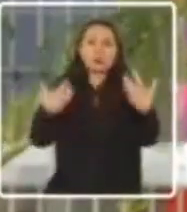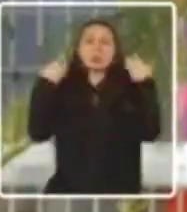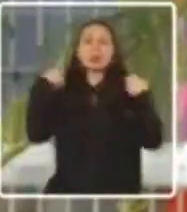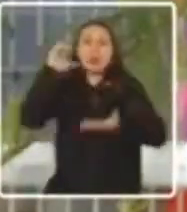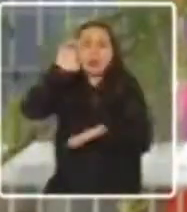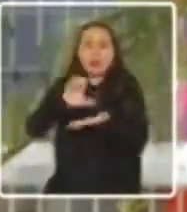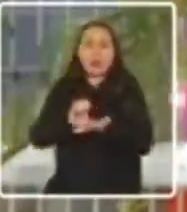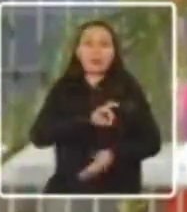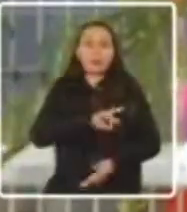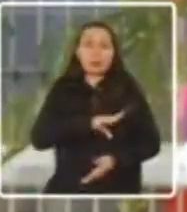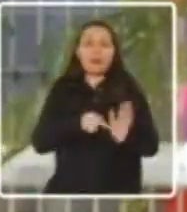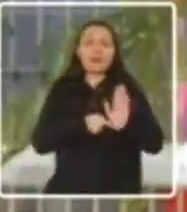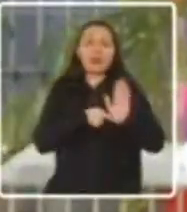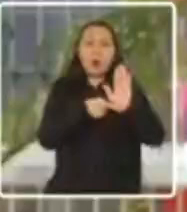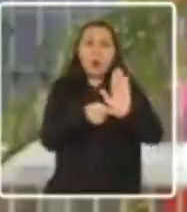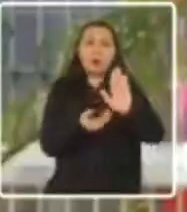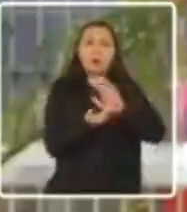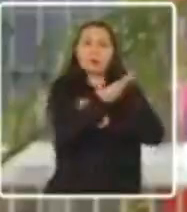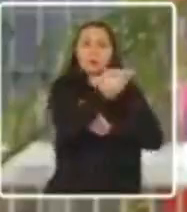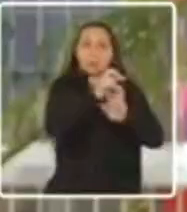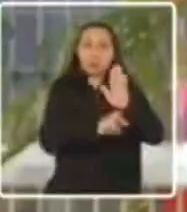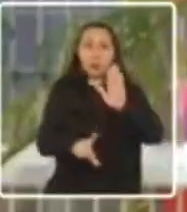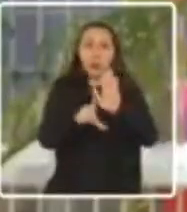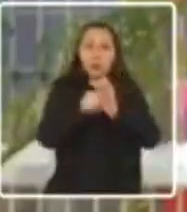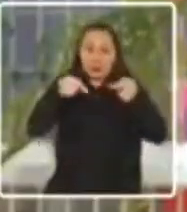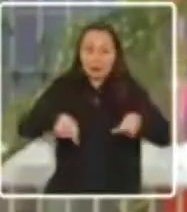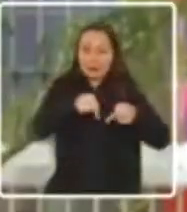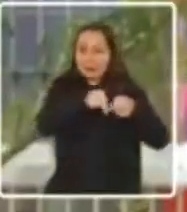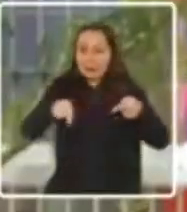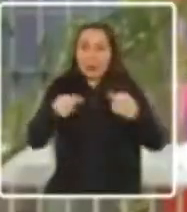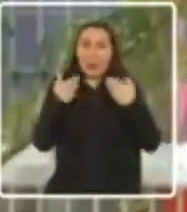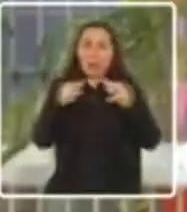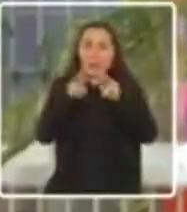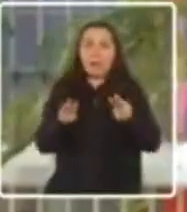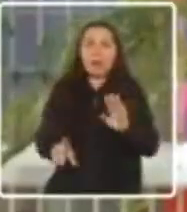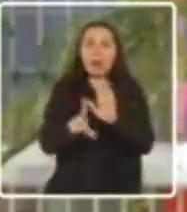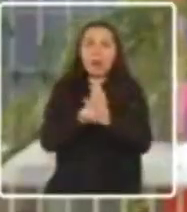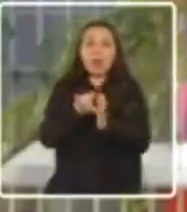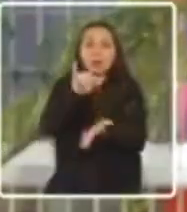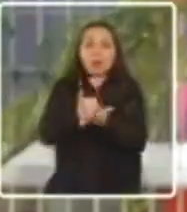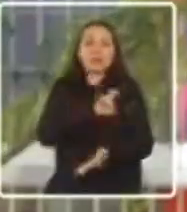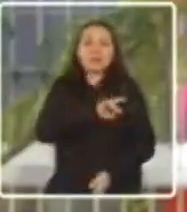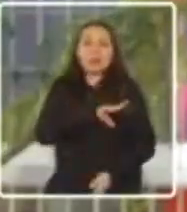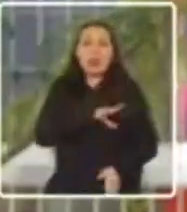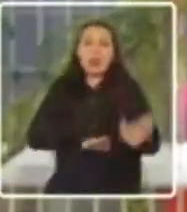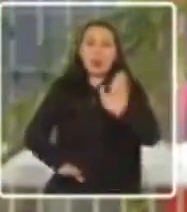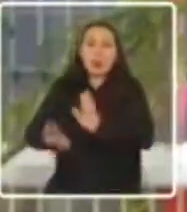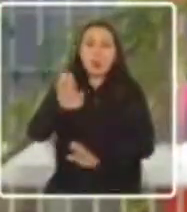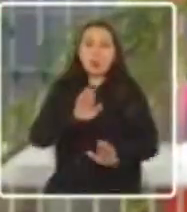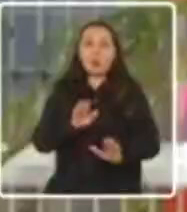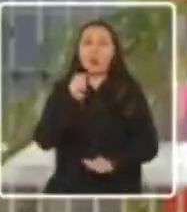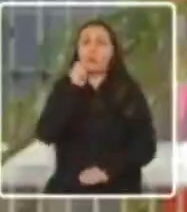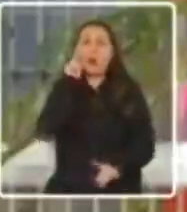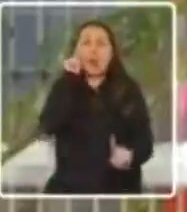del Estado de Chile. Y por lo tanto vamos a presentar un proyecto de ley esta semana, otorgándole el marco legal e institucional a Chile Cuida.